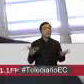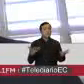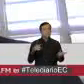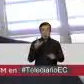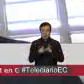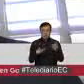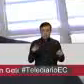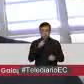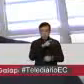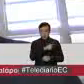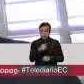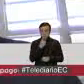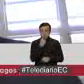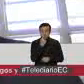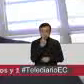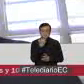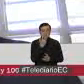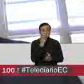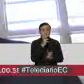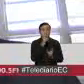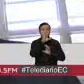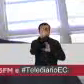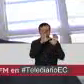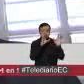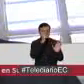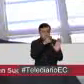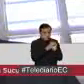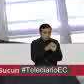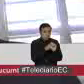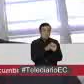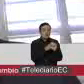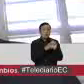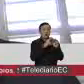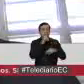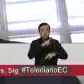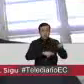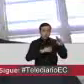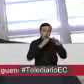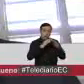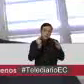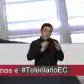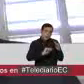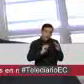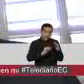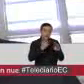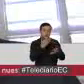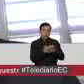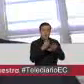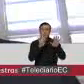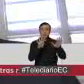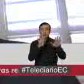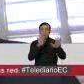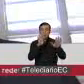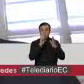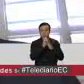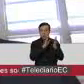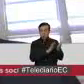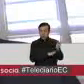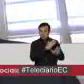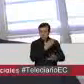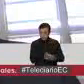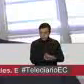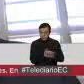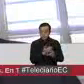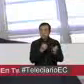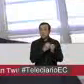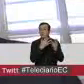interesado visite una feria virtual en donde va a estar Casa para Todos, donde vamos a estar nosotros con 9 proyectos, en donde tengo entendido van a estar